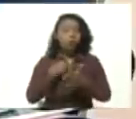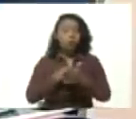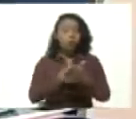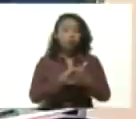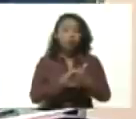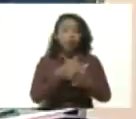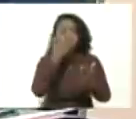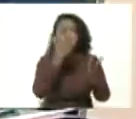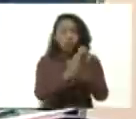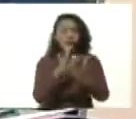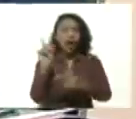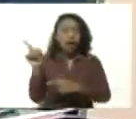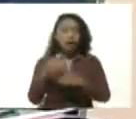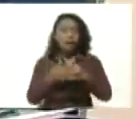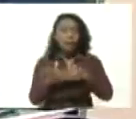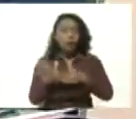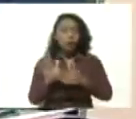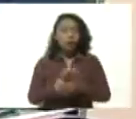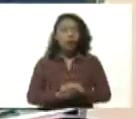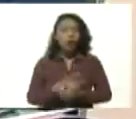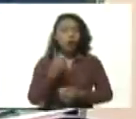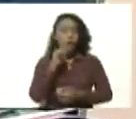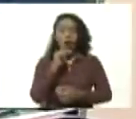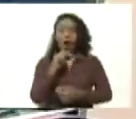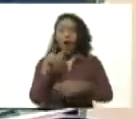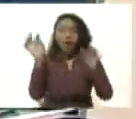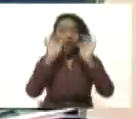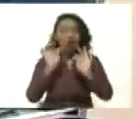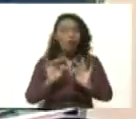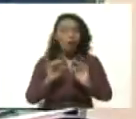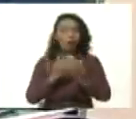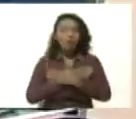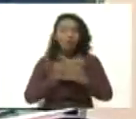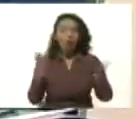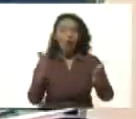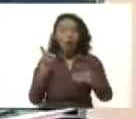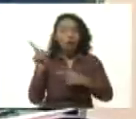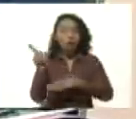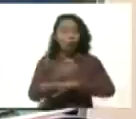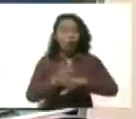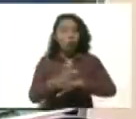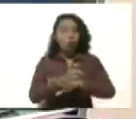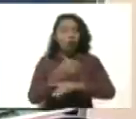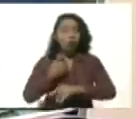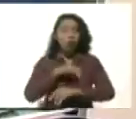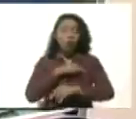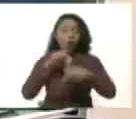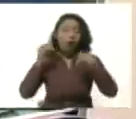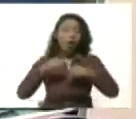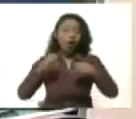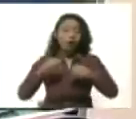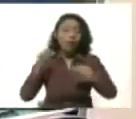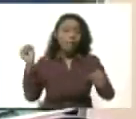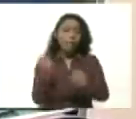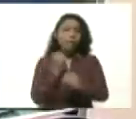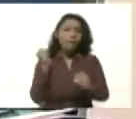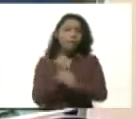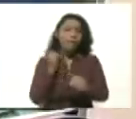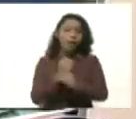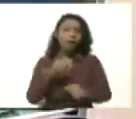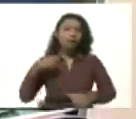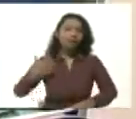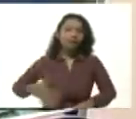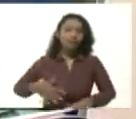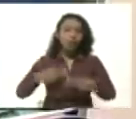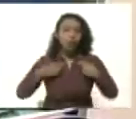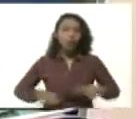esas fronteras abiertas. No tenemos ningún tipo de colaboración por parte de ese gobierno. Bueno, y nosotros aquí trabajando por los derechos